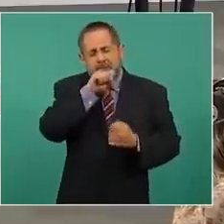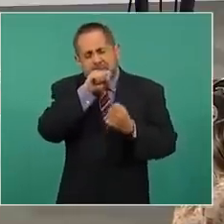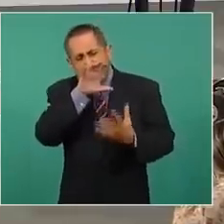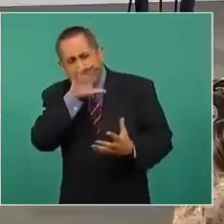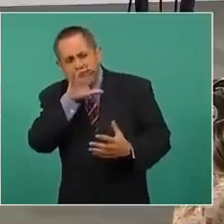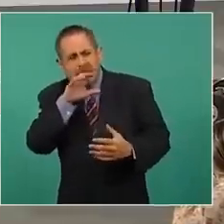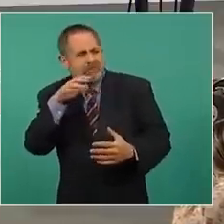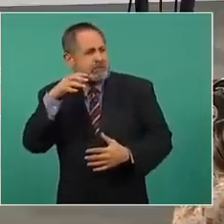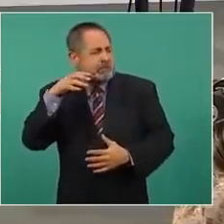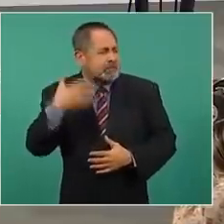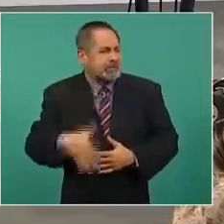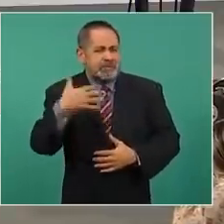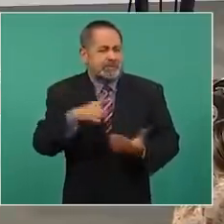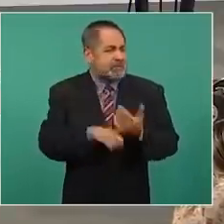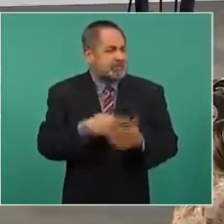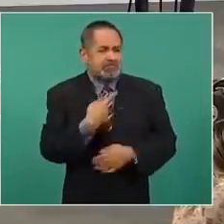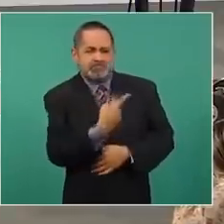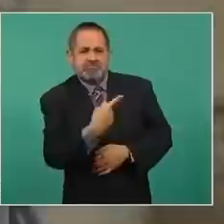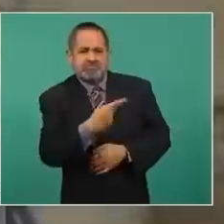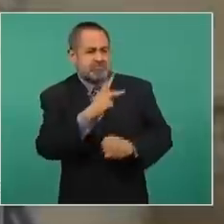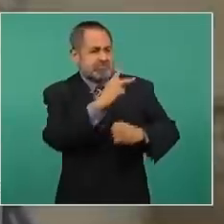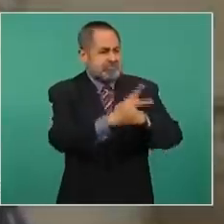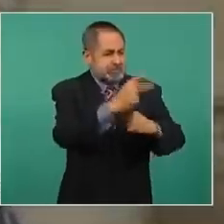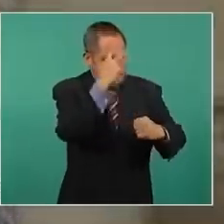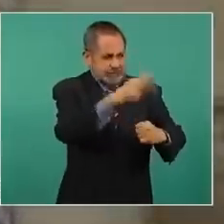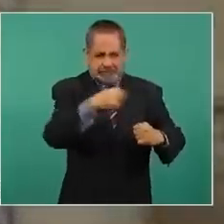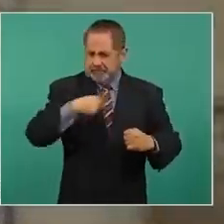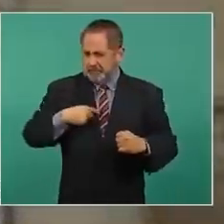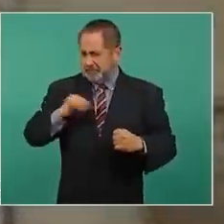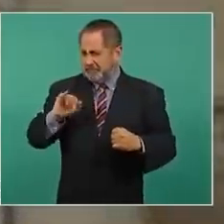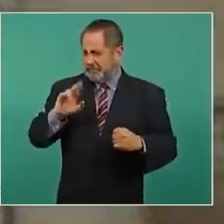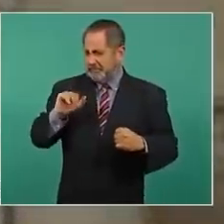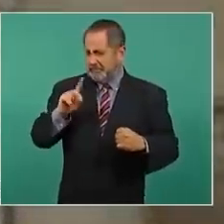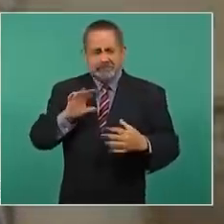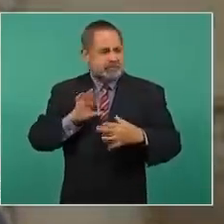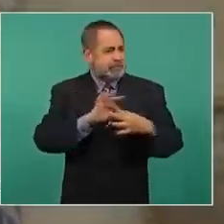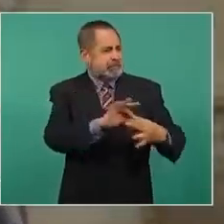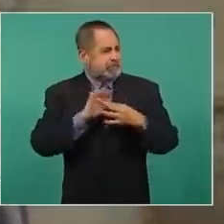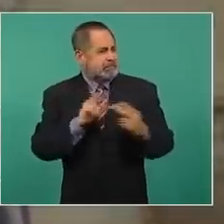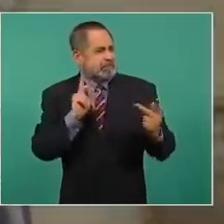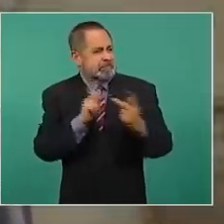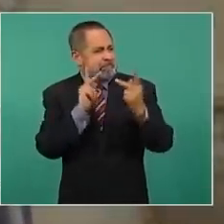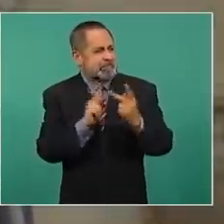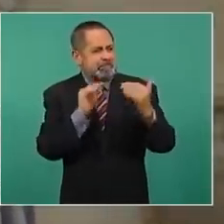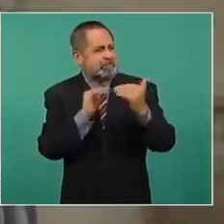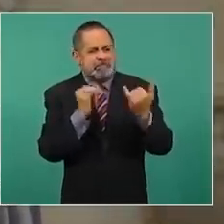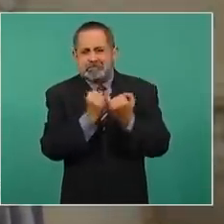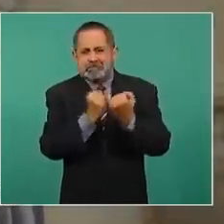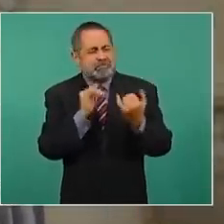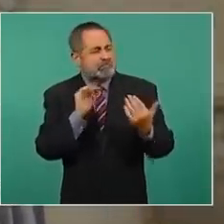con todo lo que nuestras naciones tienen en común y mientras